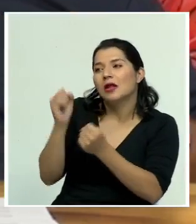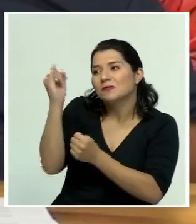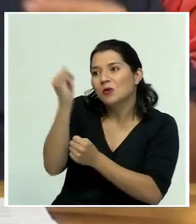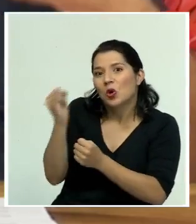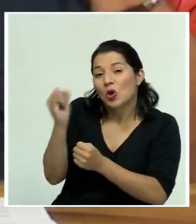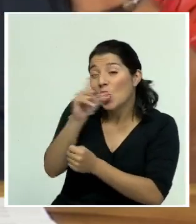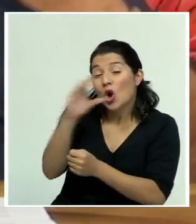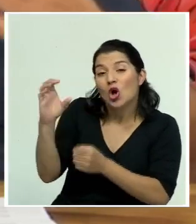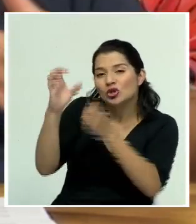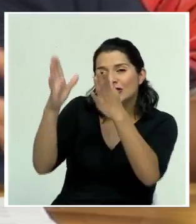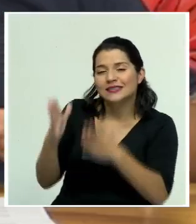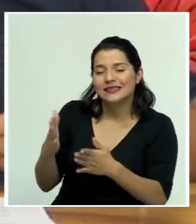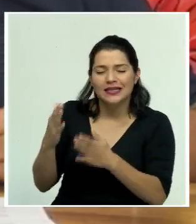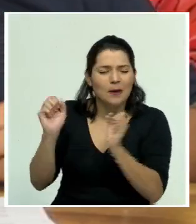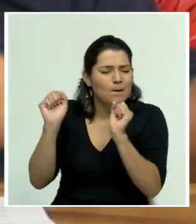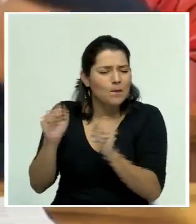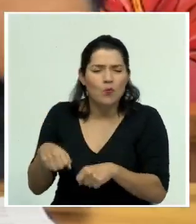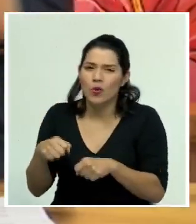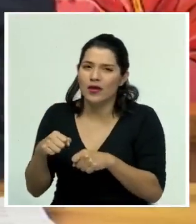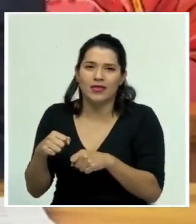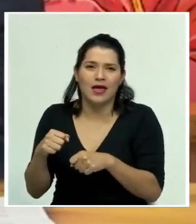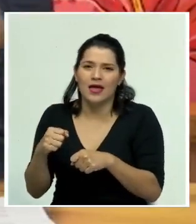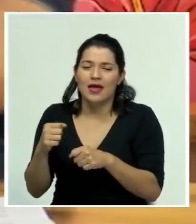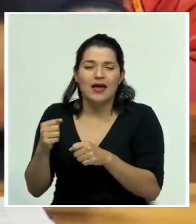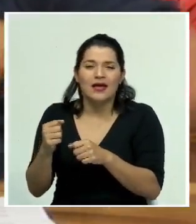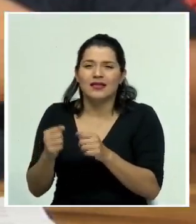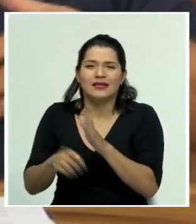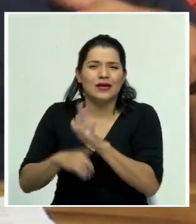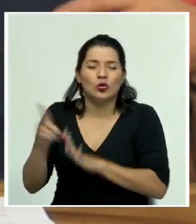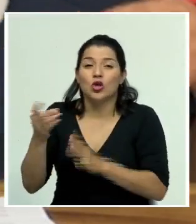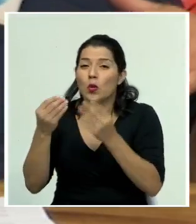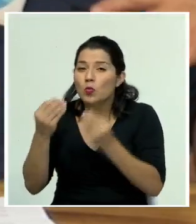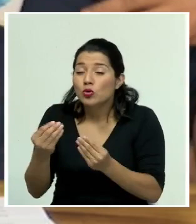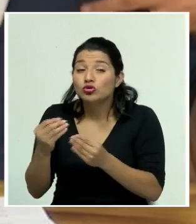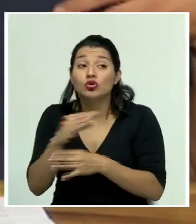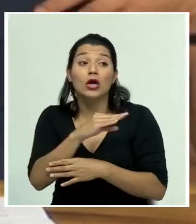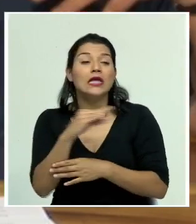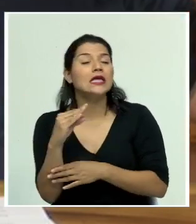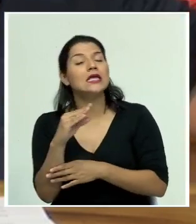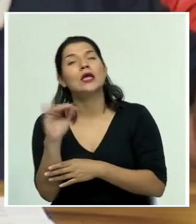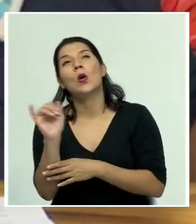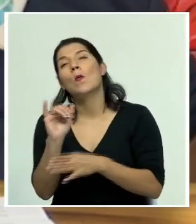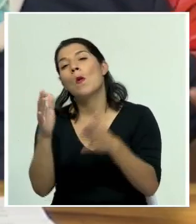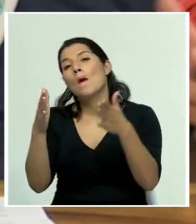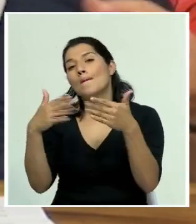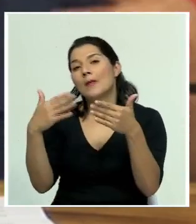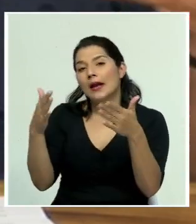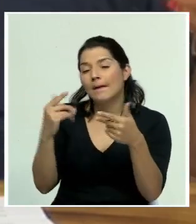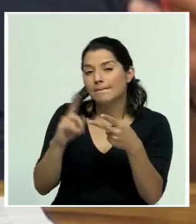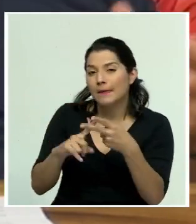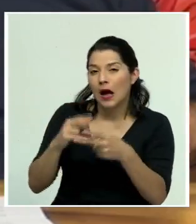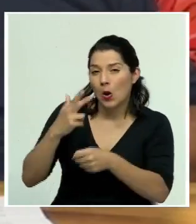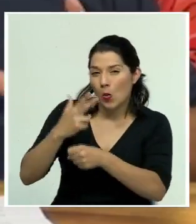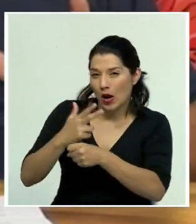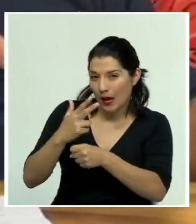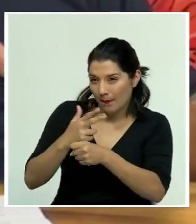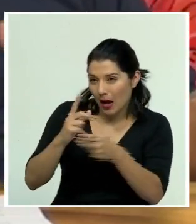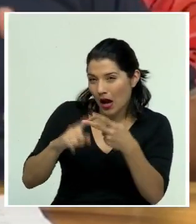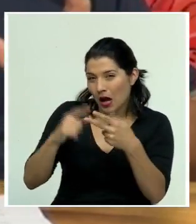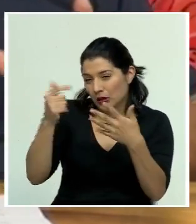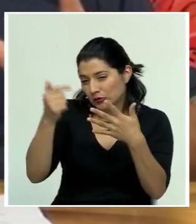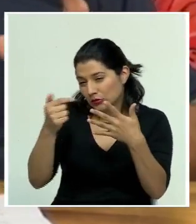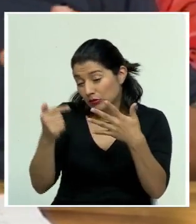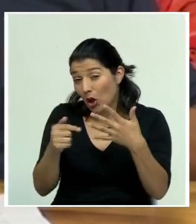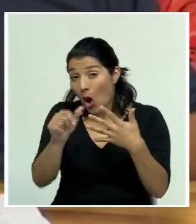duda alguna mercados importantes como el panameño o el mercado guatemalteco u otros mercados podrían ser